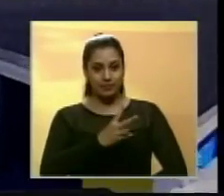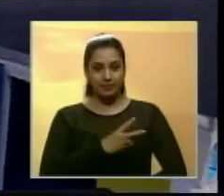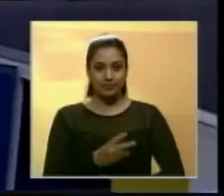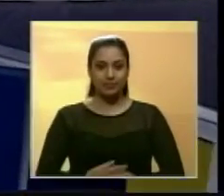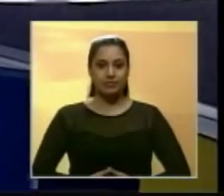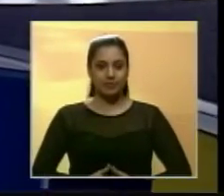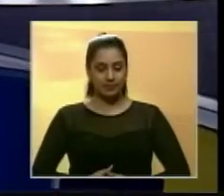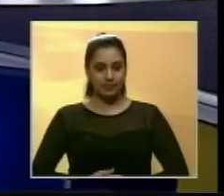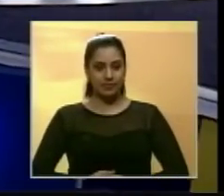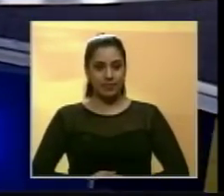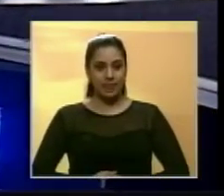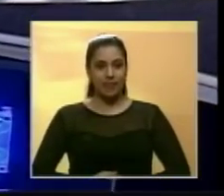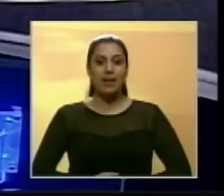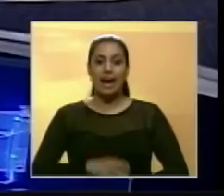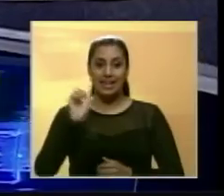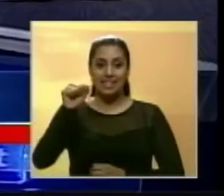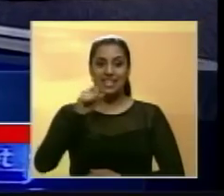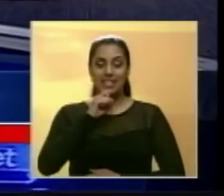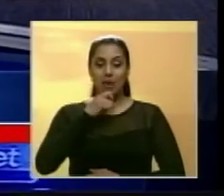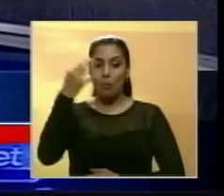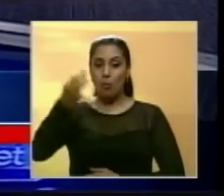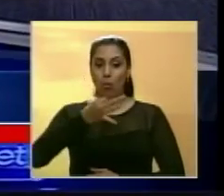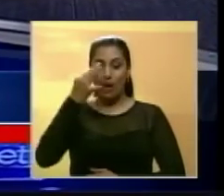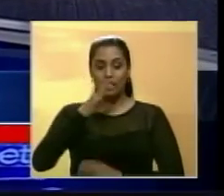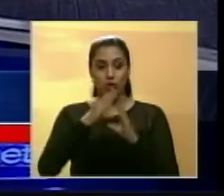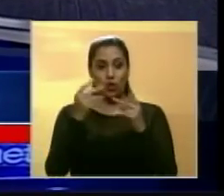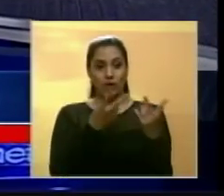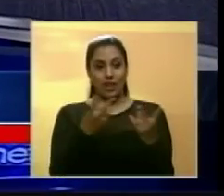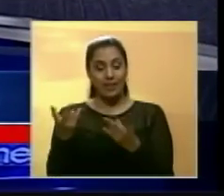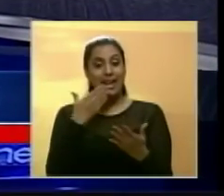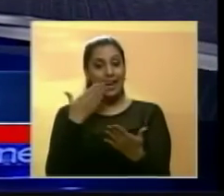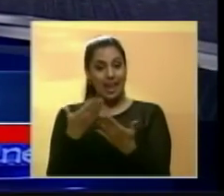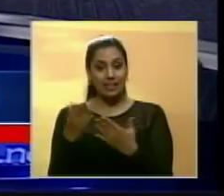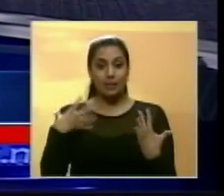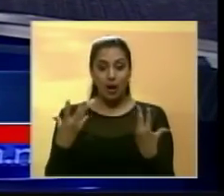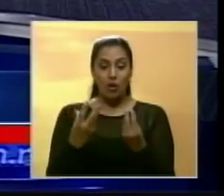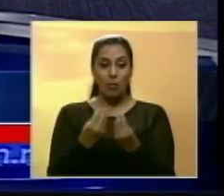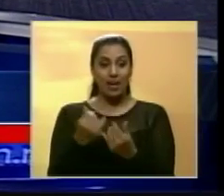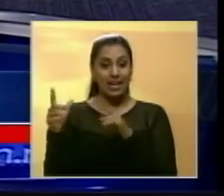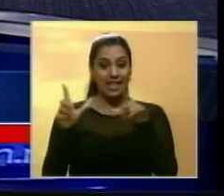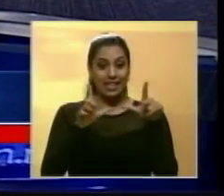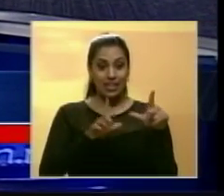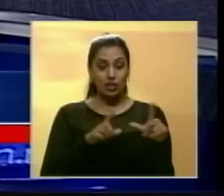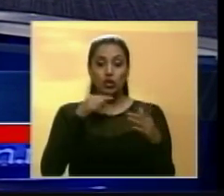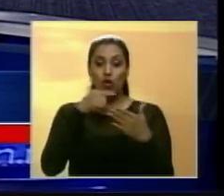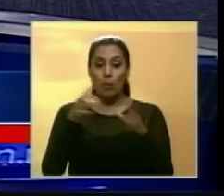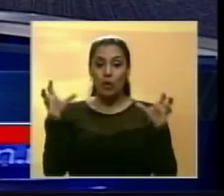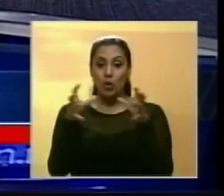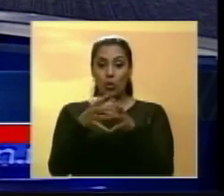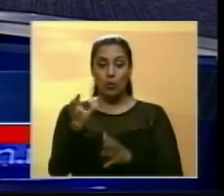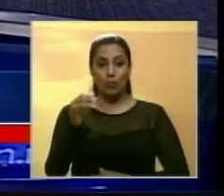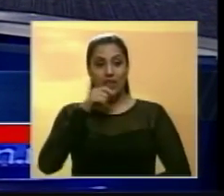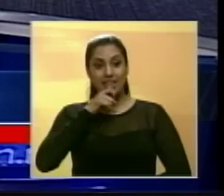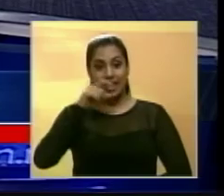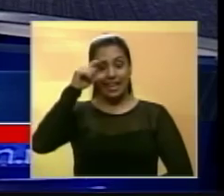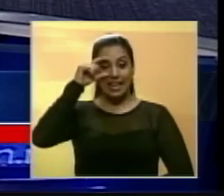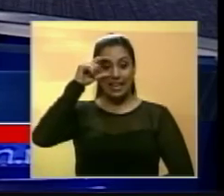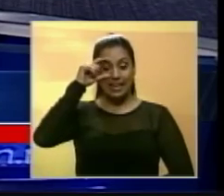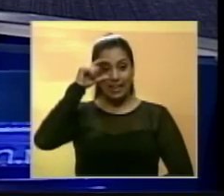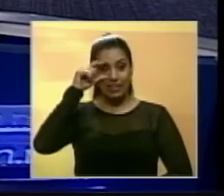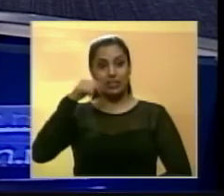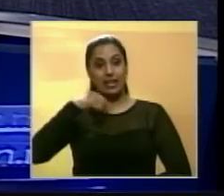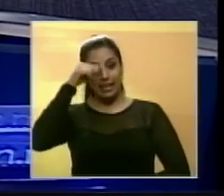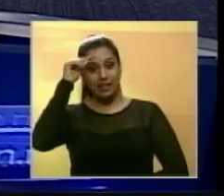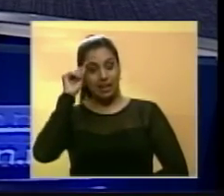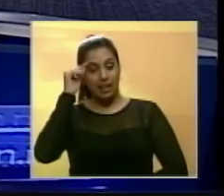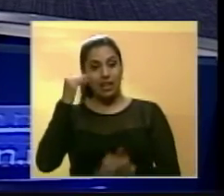su noticiero Venevisión. Así es, muy buenas tardes tengan todos. Gracias por acompañarnos. Ya estamos listos en nombre del equipo Néstor Brito Landa y que les